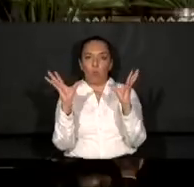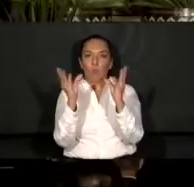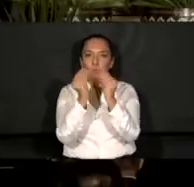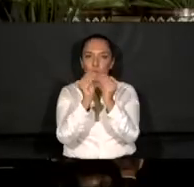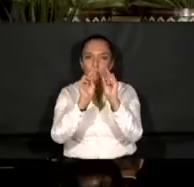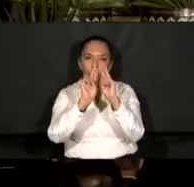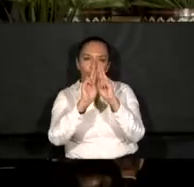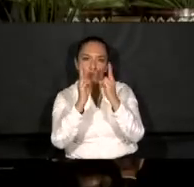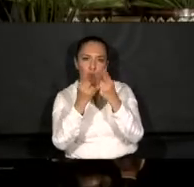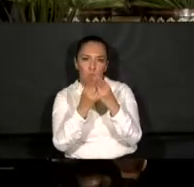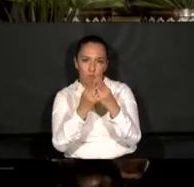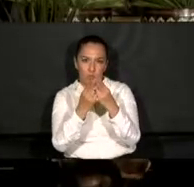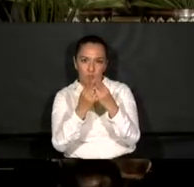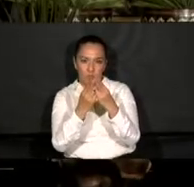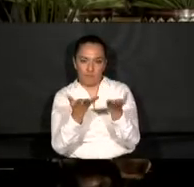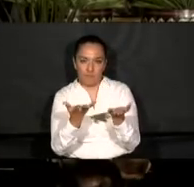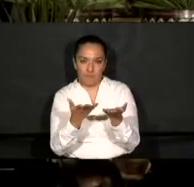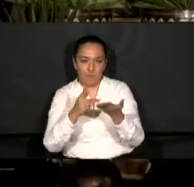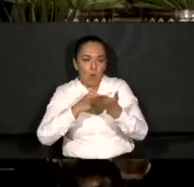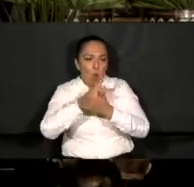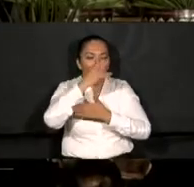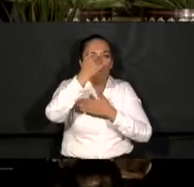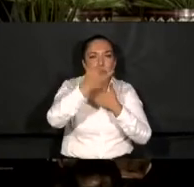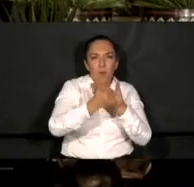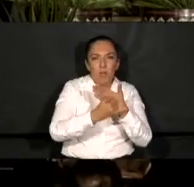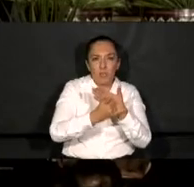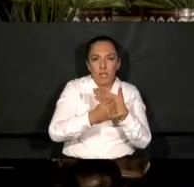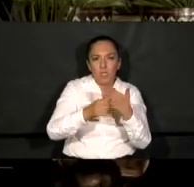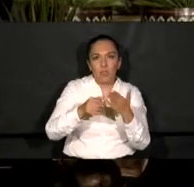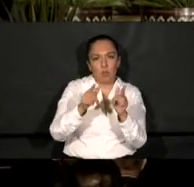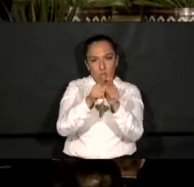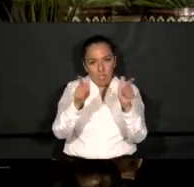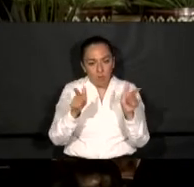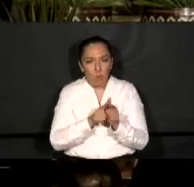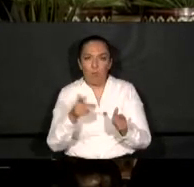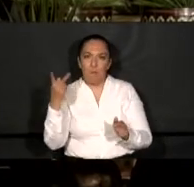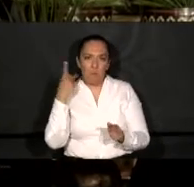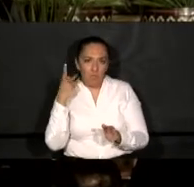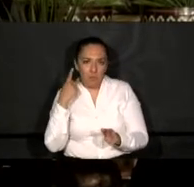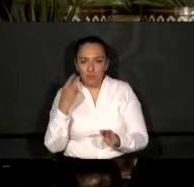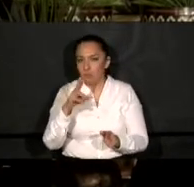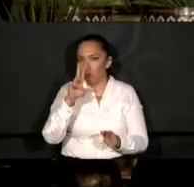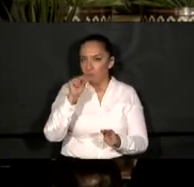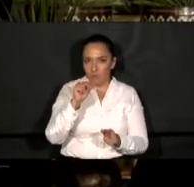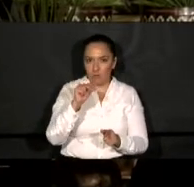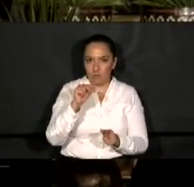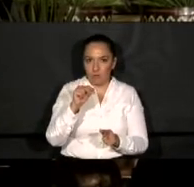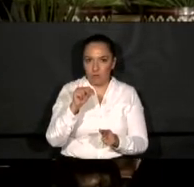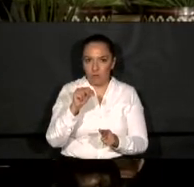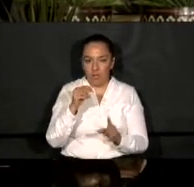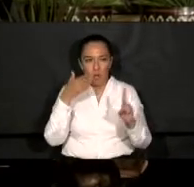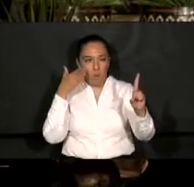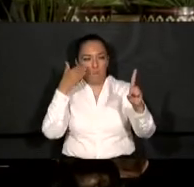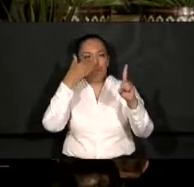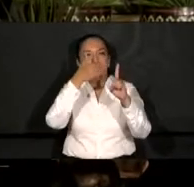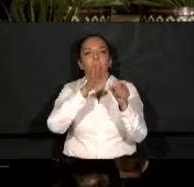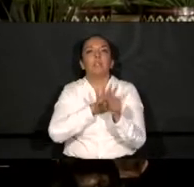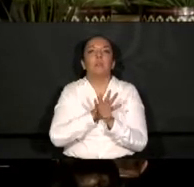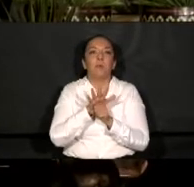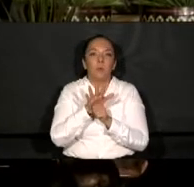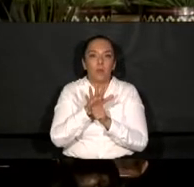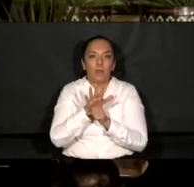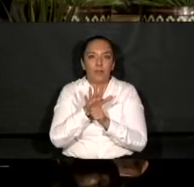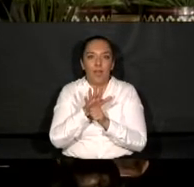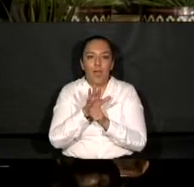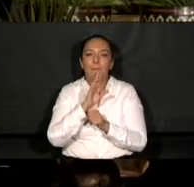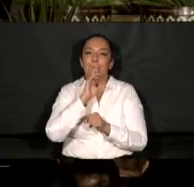torno al proyecto de una persona o de un partido político, sino en torno a nuestro gran fin, que es